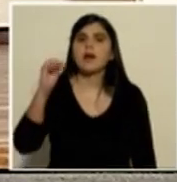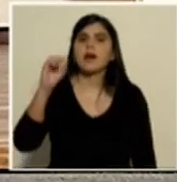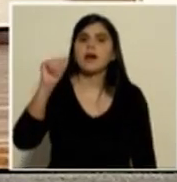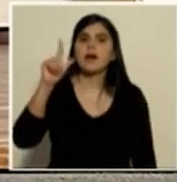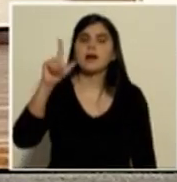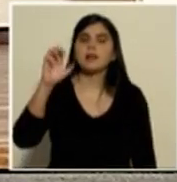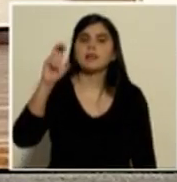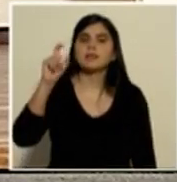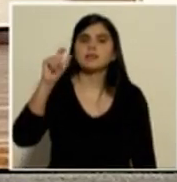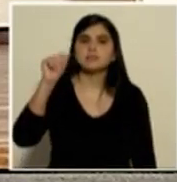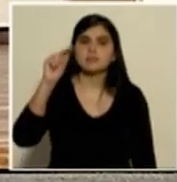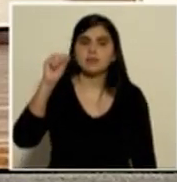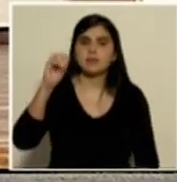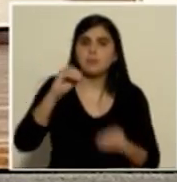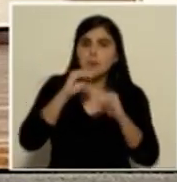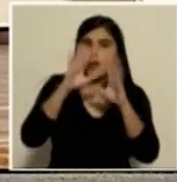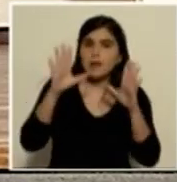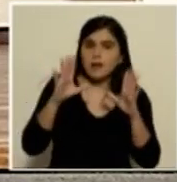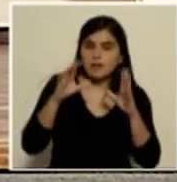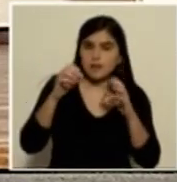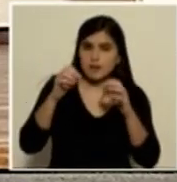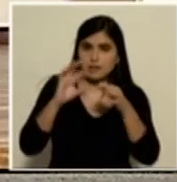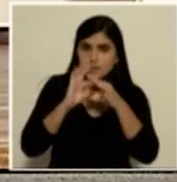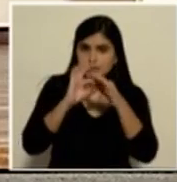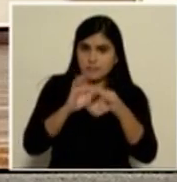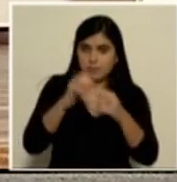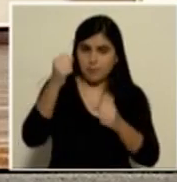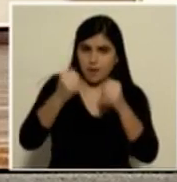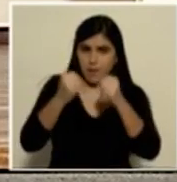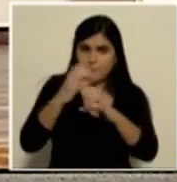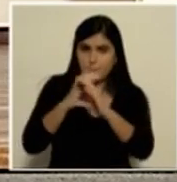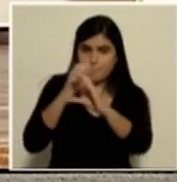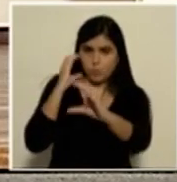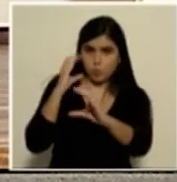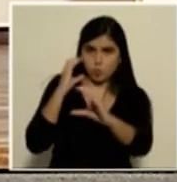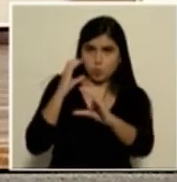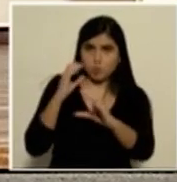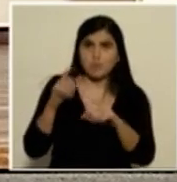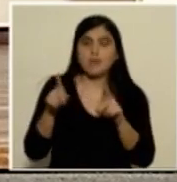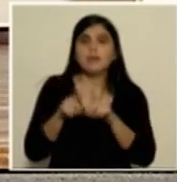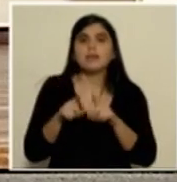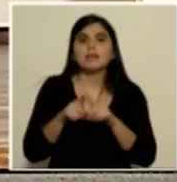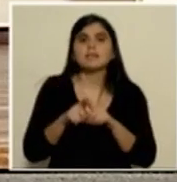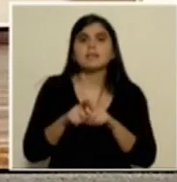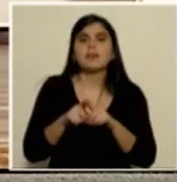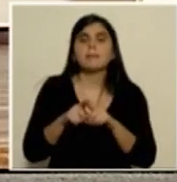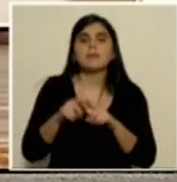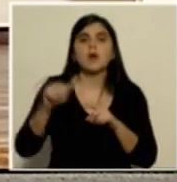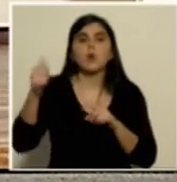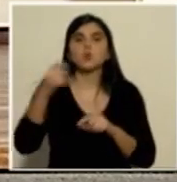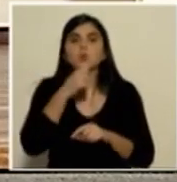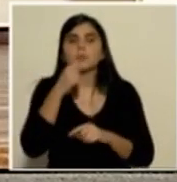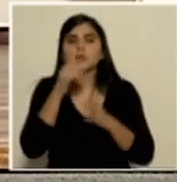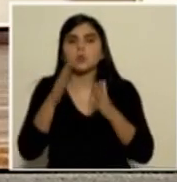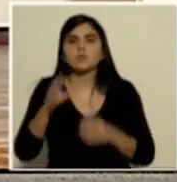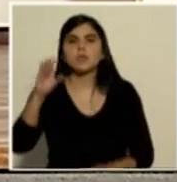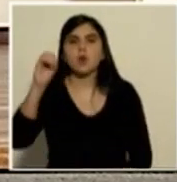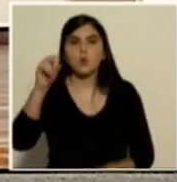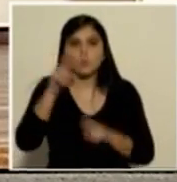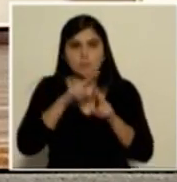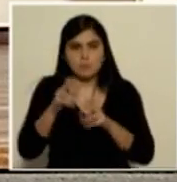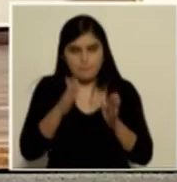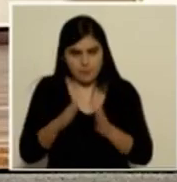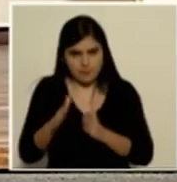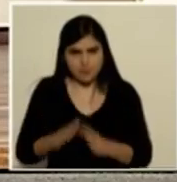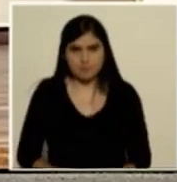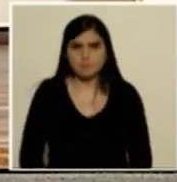tema del servicio público de autobús. Y por favor que se prepare el siguiente colega del Observador para la pregunta. Sí,